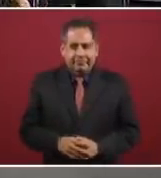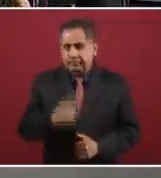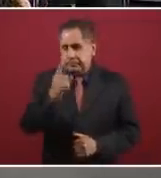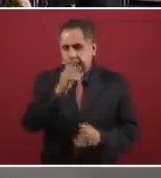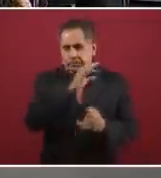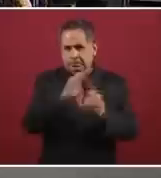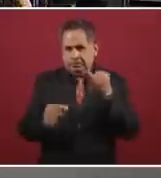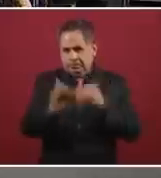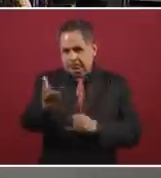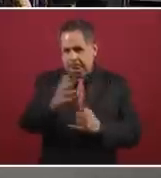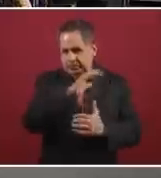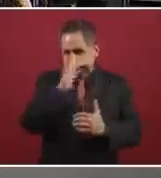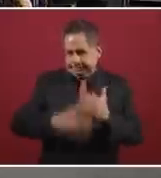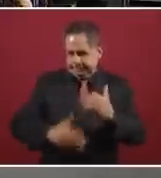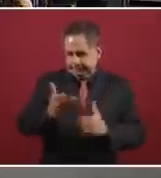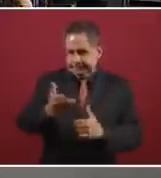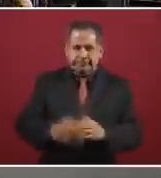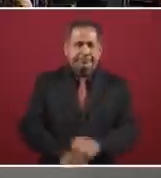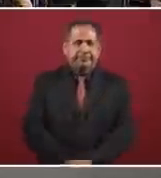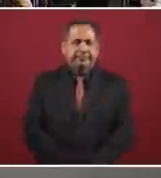una más y ya terminamos.